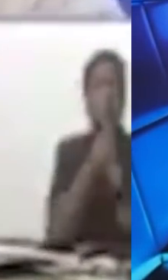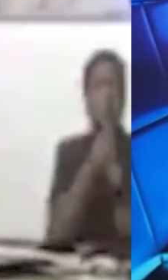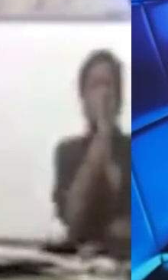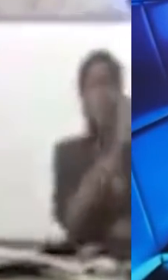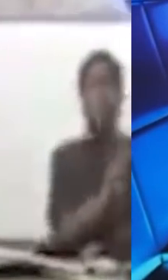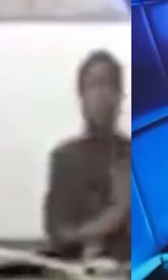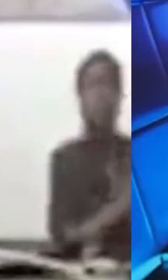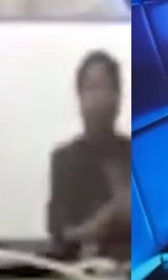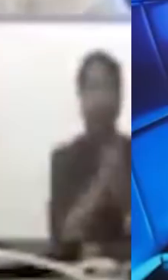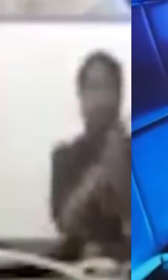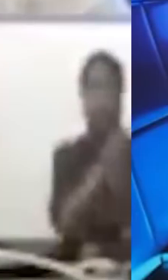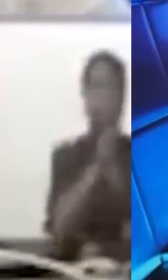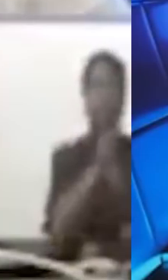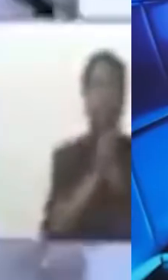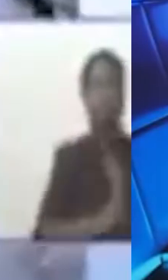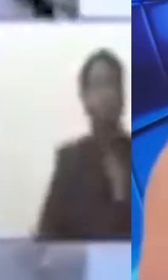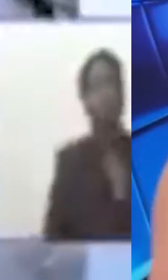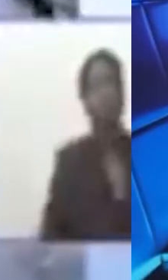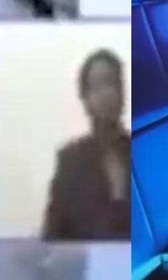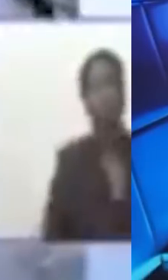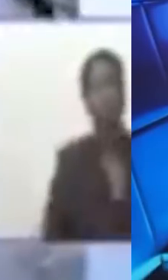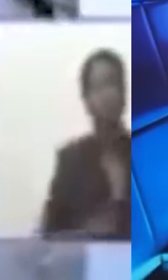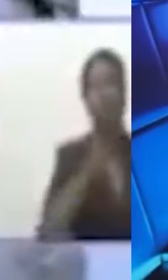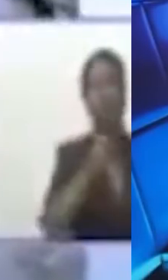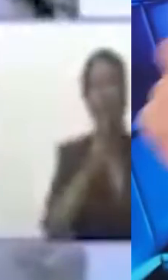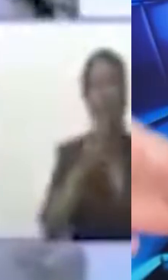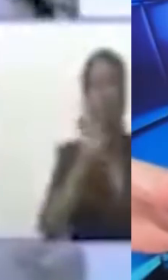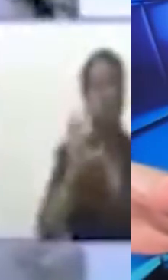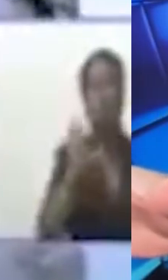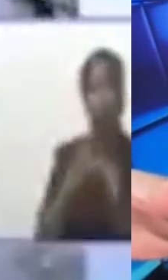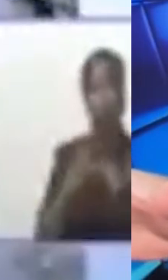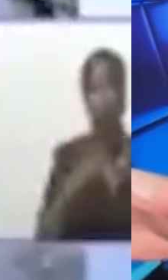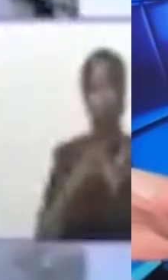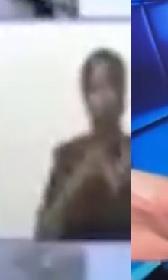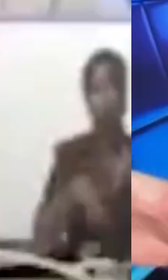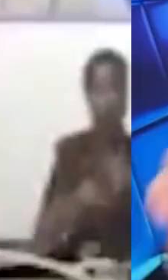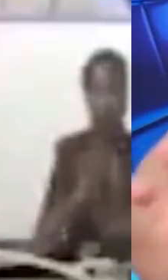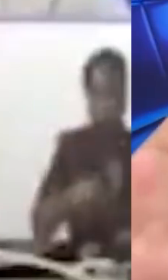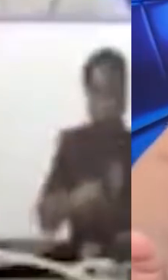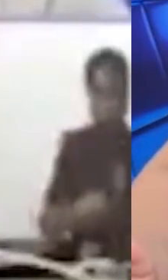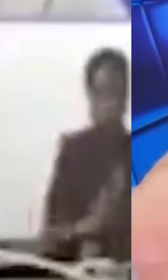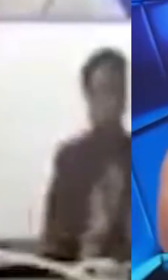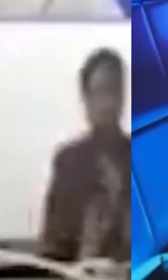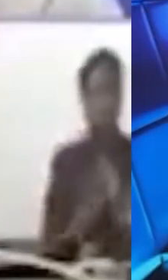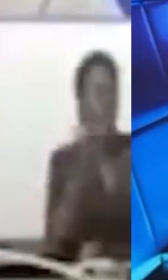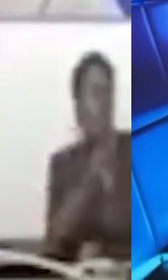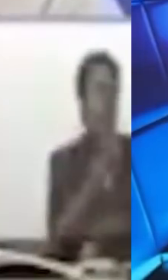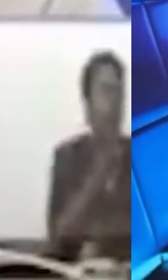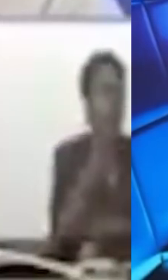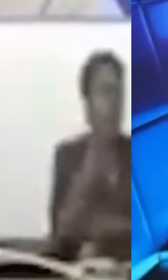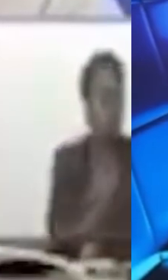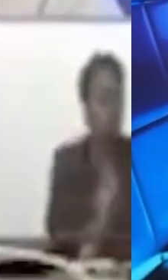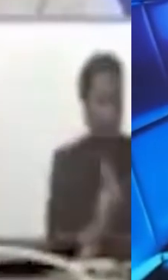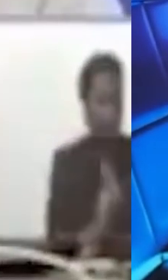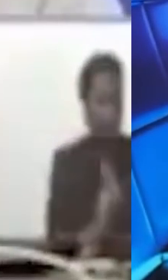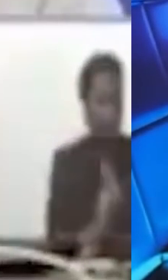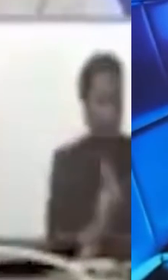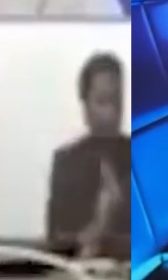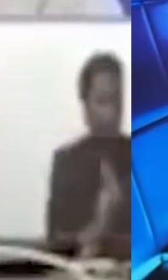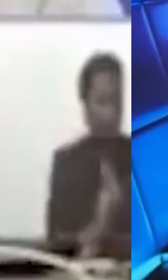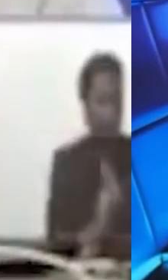Estamos hablando de, el tratamiento COVID. De cerca de 205 fallecidos en tres días. Positivo, es el número aproximadamente. Los primeros cinco días de cerca